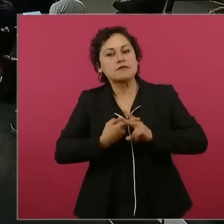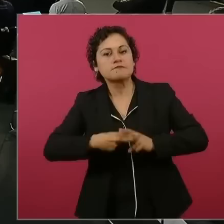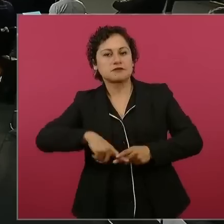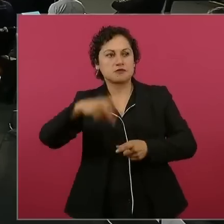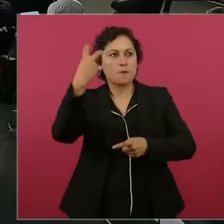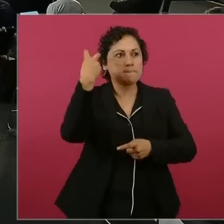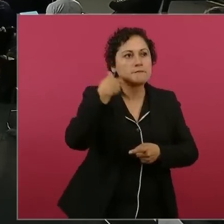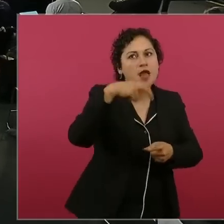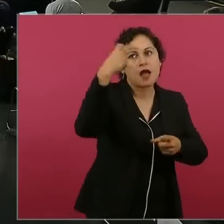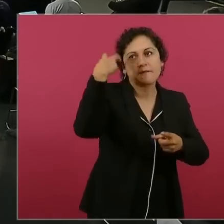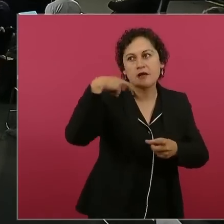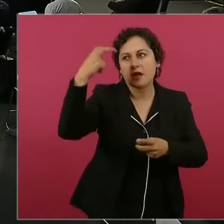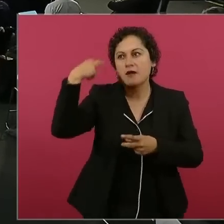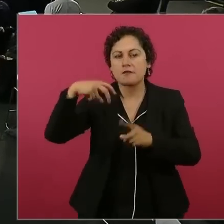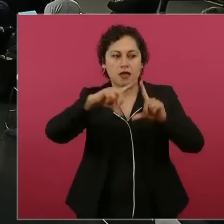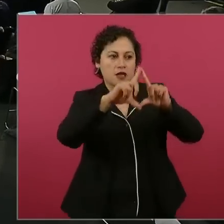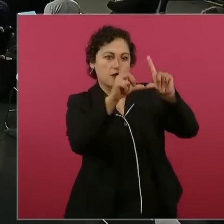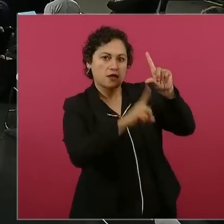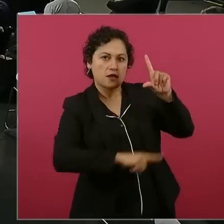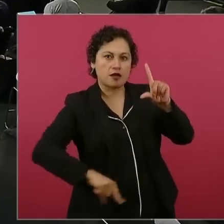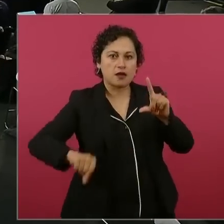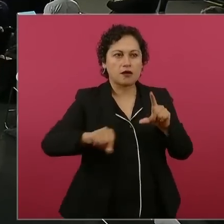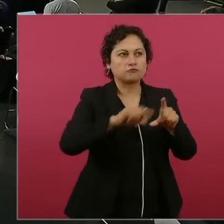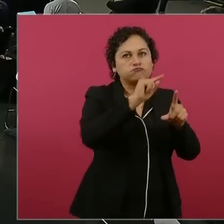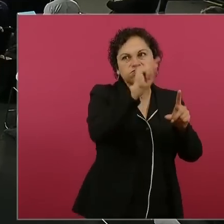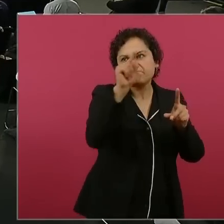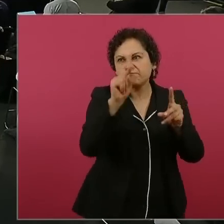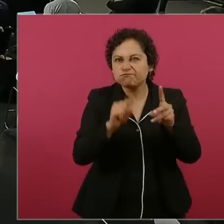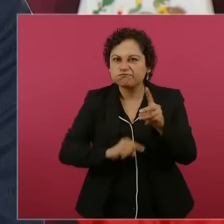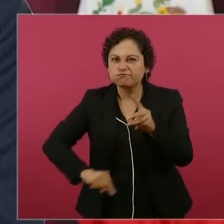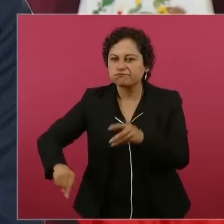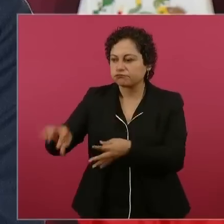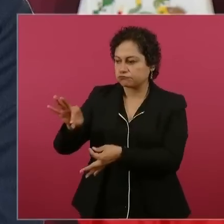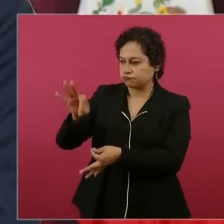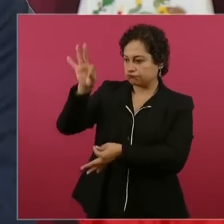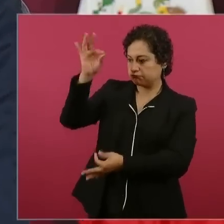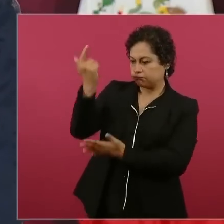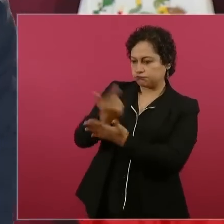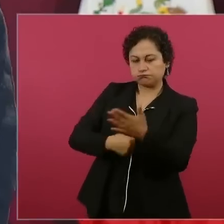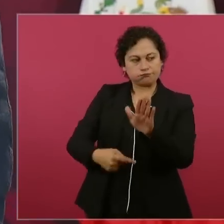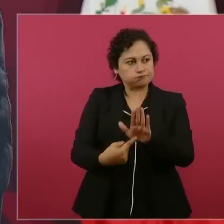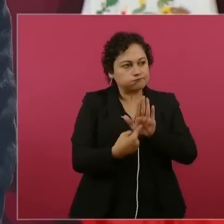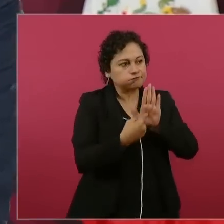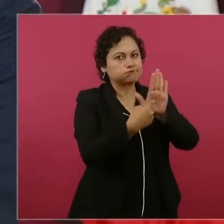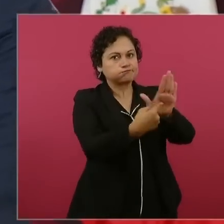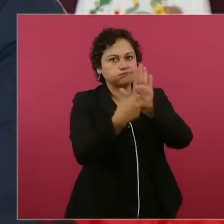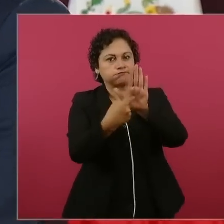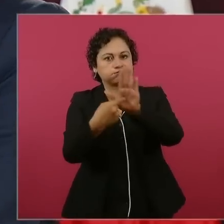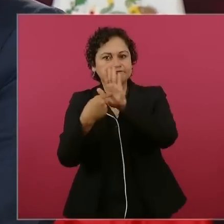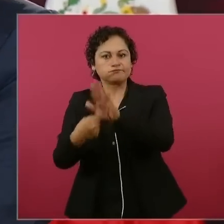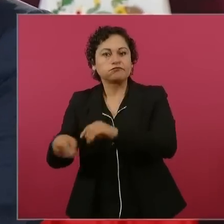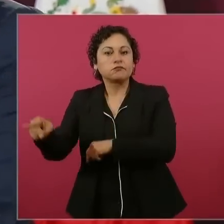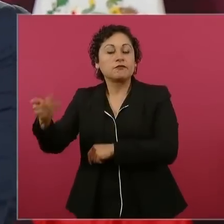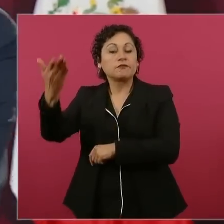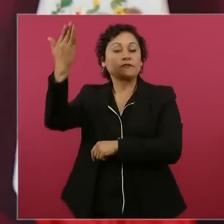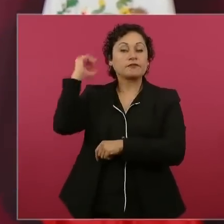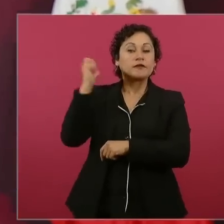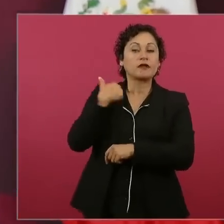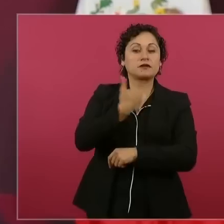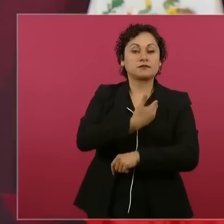Y di a conocer las listas de los recasados, entonces. El presidente del Consejo Coordinador